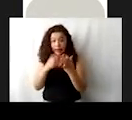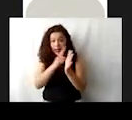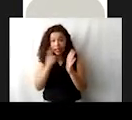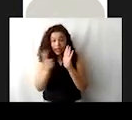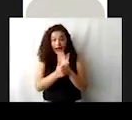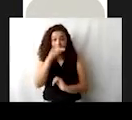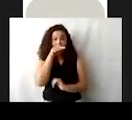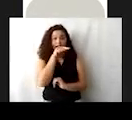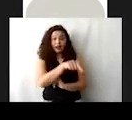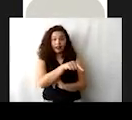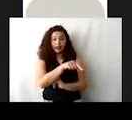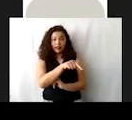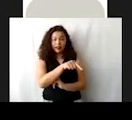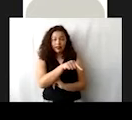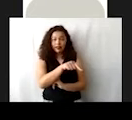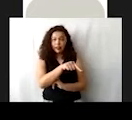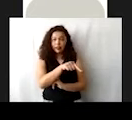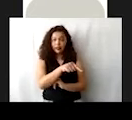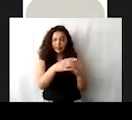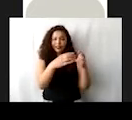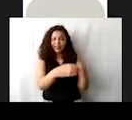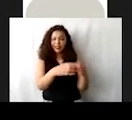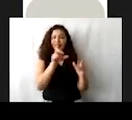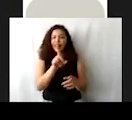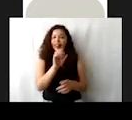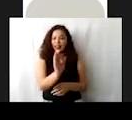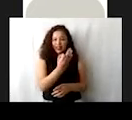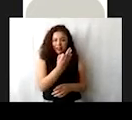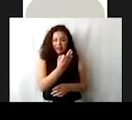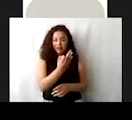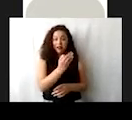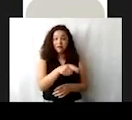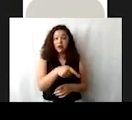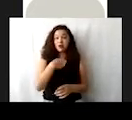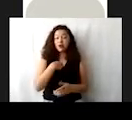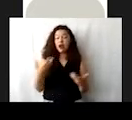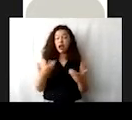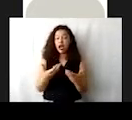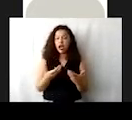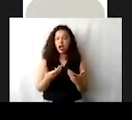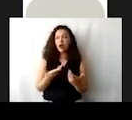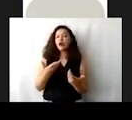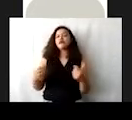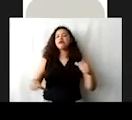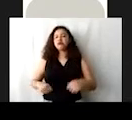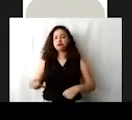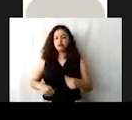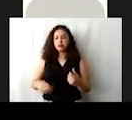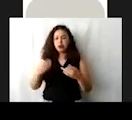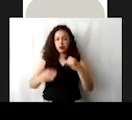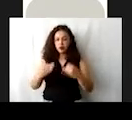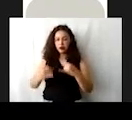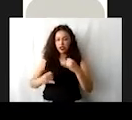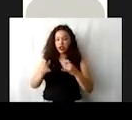ser el que tenga yo en el distrito. Si realizo operaciones o actos jurídicos fuera de él,